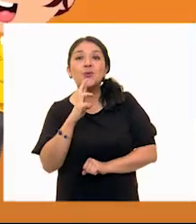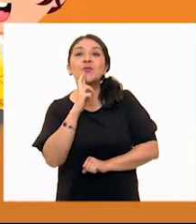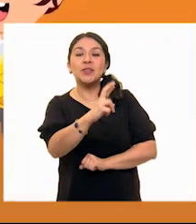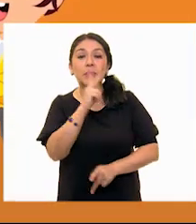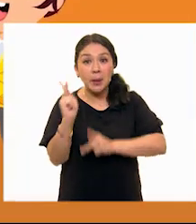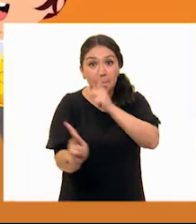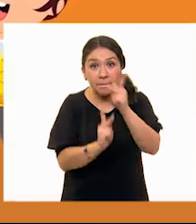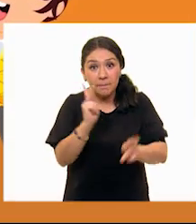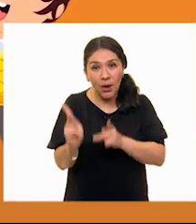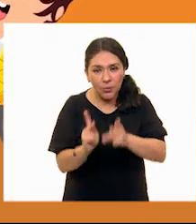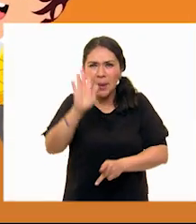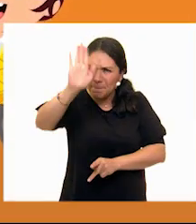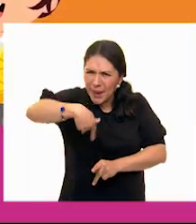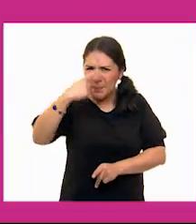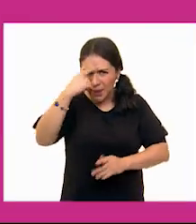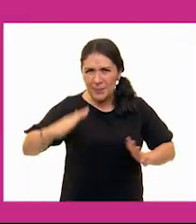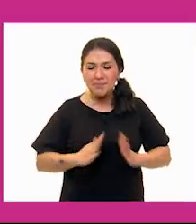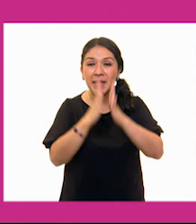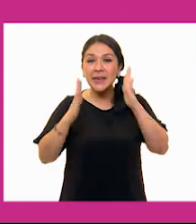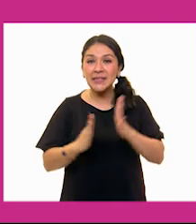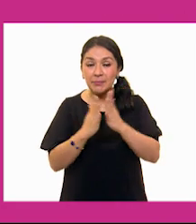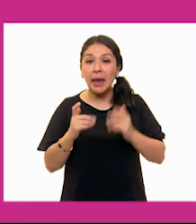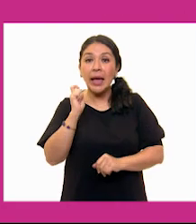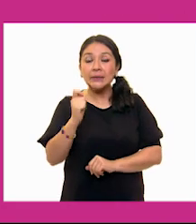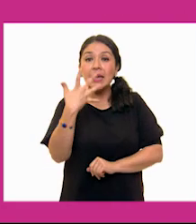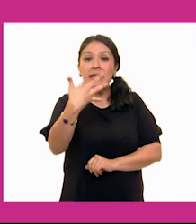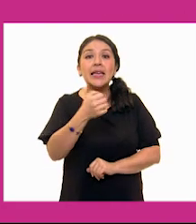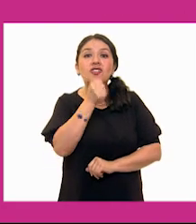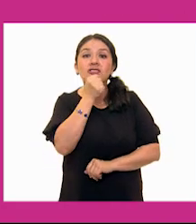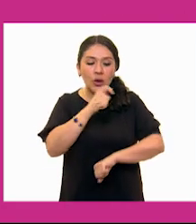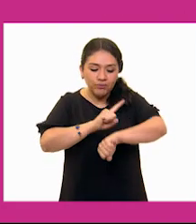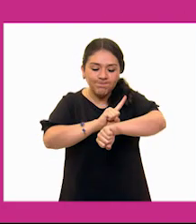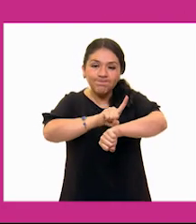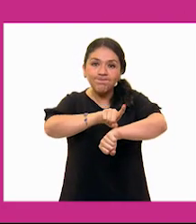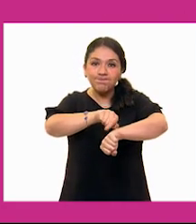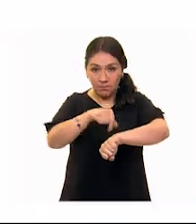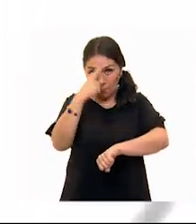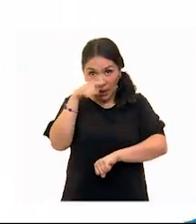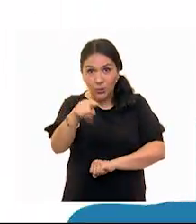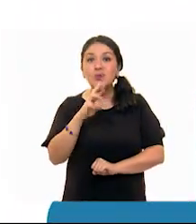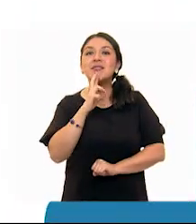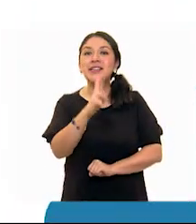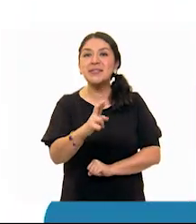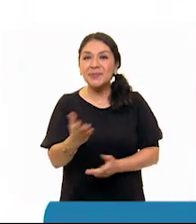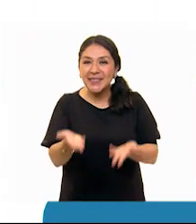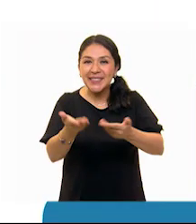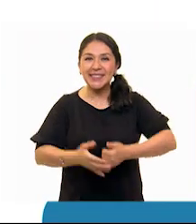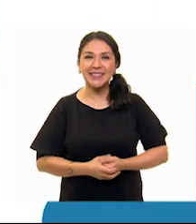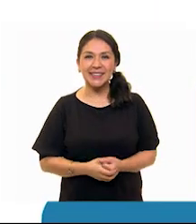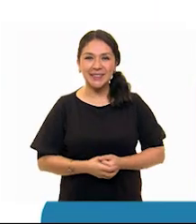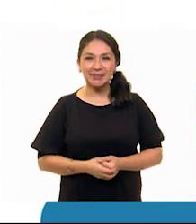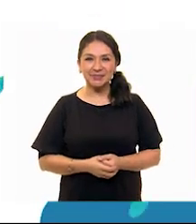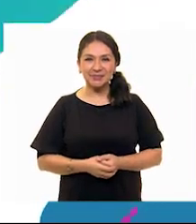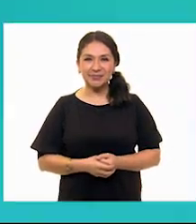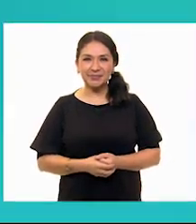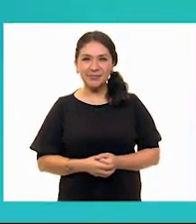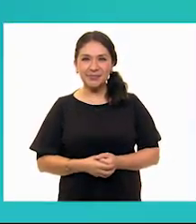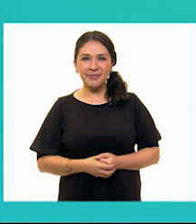la pregunta, ven a participar. Hay 5 segundos, vamos a contestar.